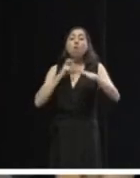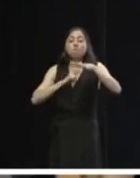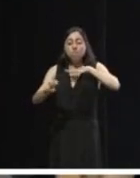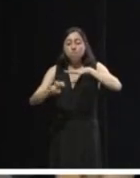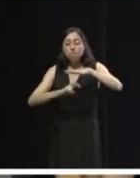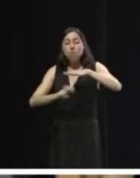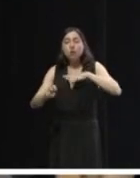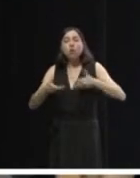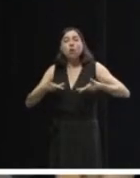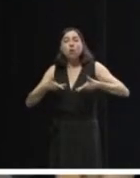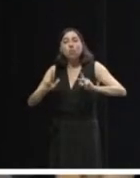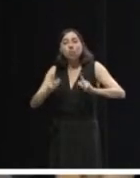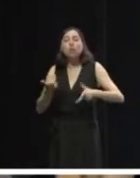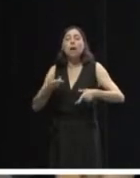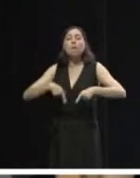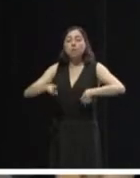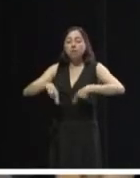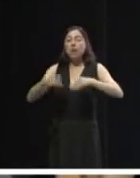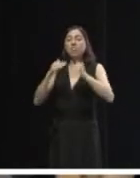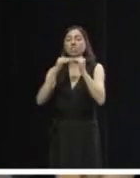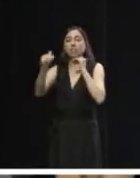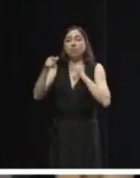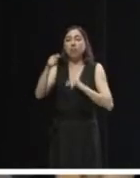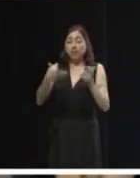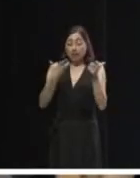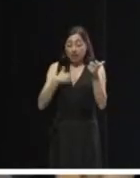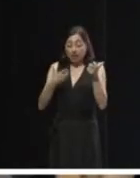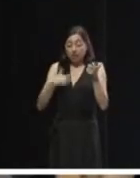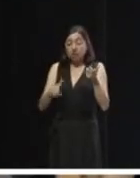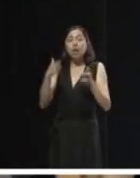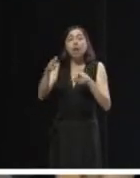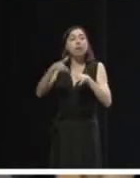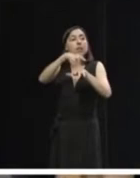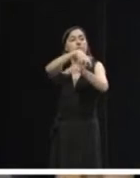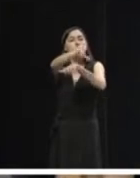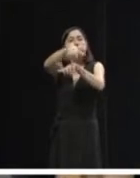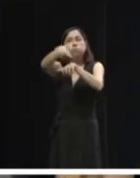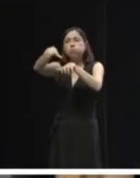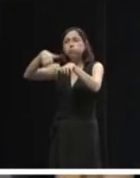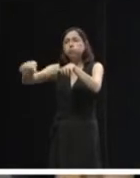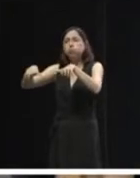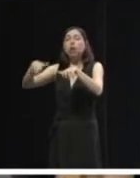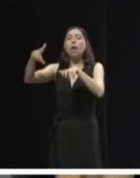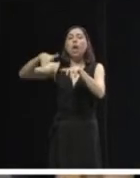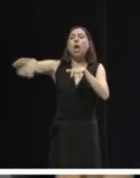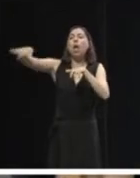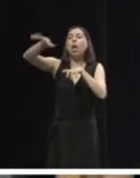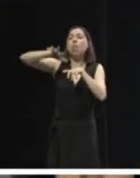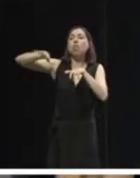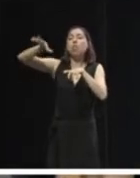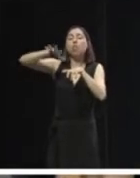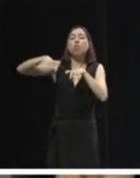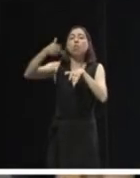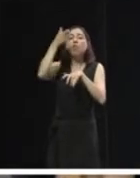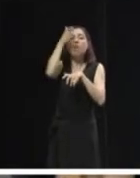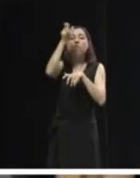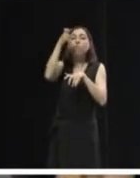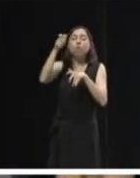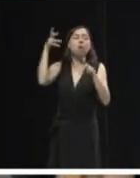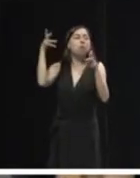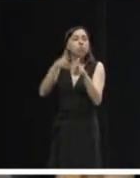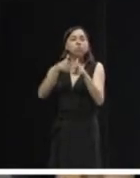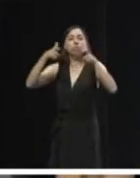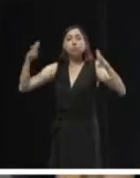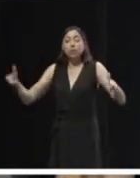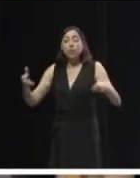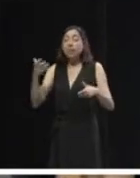movilidad sostenible en Sevilla y en esa conurbación urbana gigante que es hoy el área metropolitana de Sevilla. Si